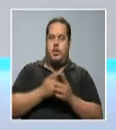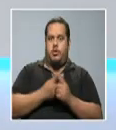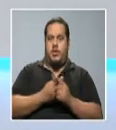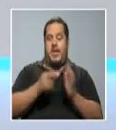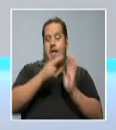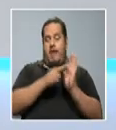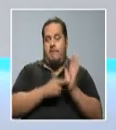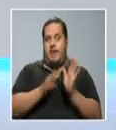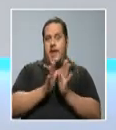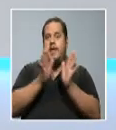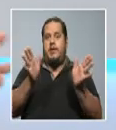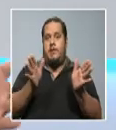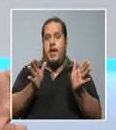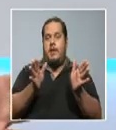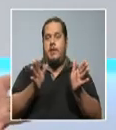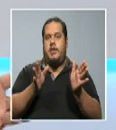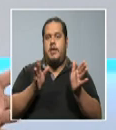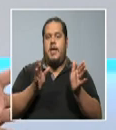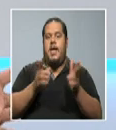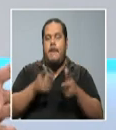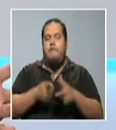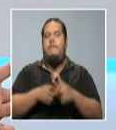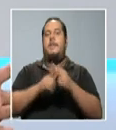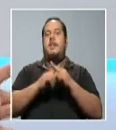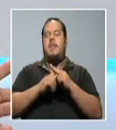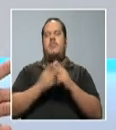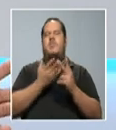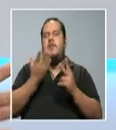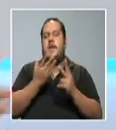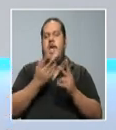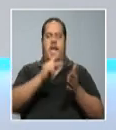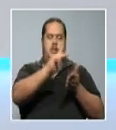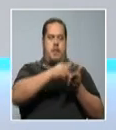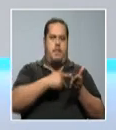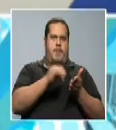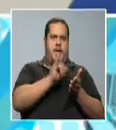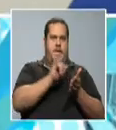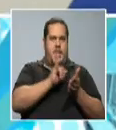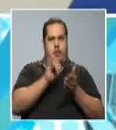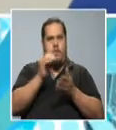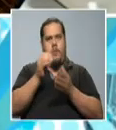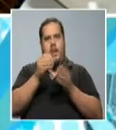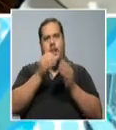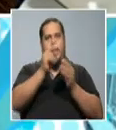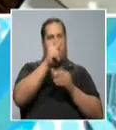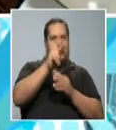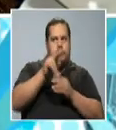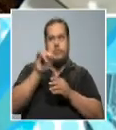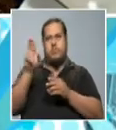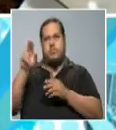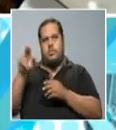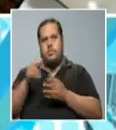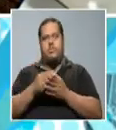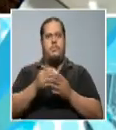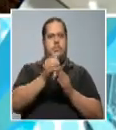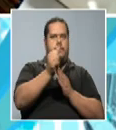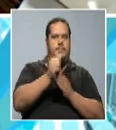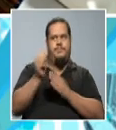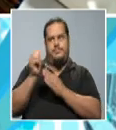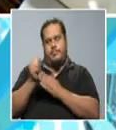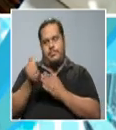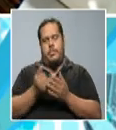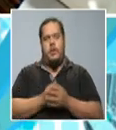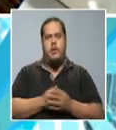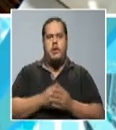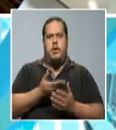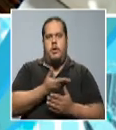general, endeudarse en la moneda en que percibo mis ingresos. Y con relación a la pregunta del plazo, Hazel, cuando estamos